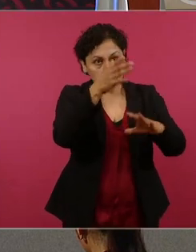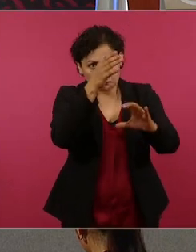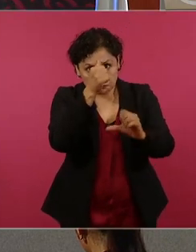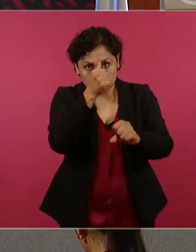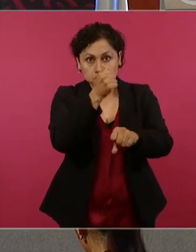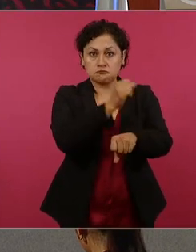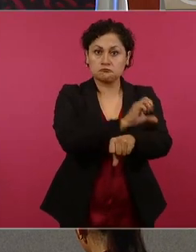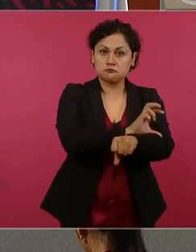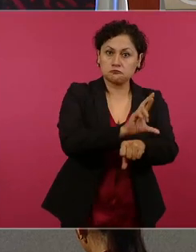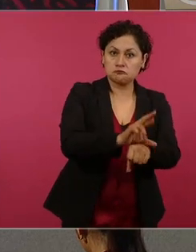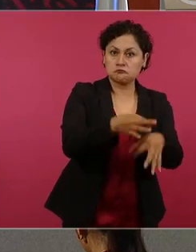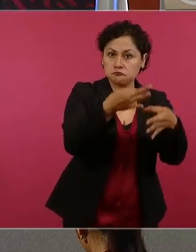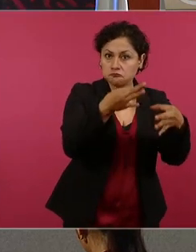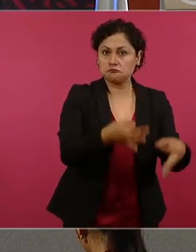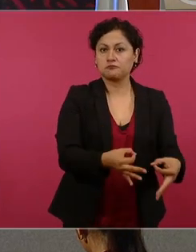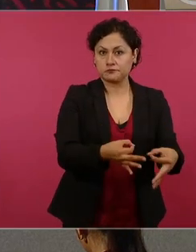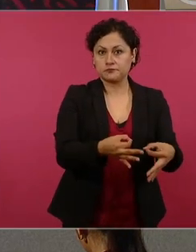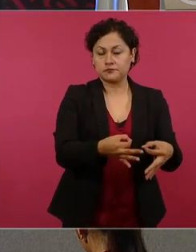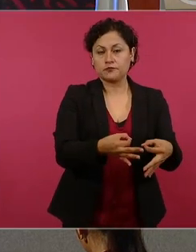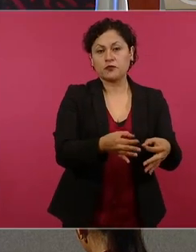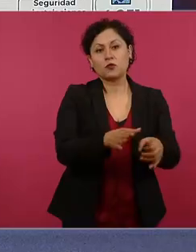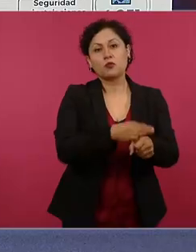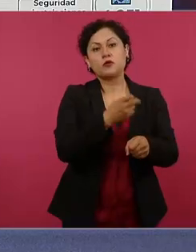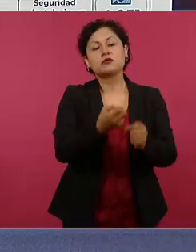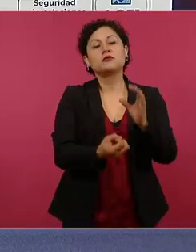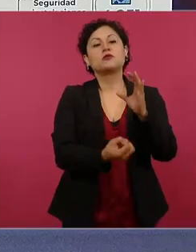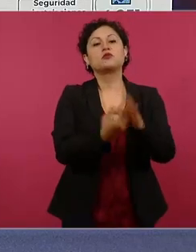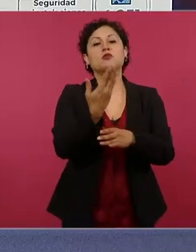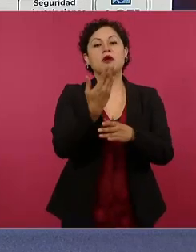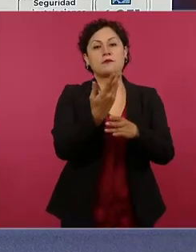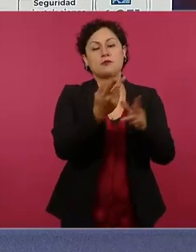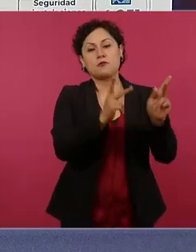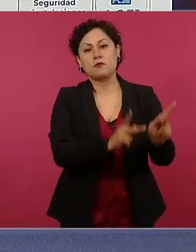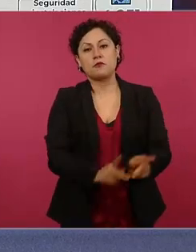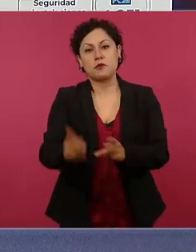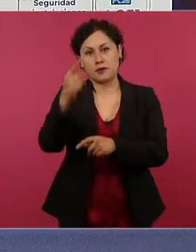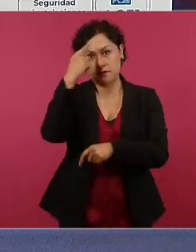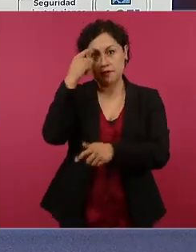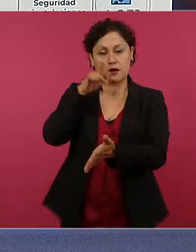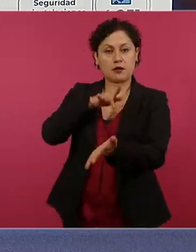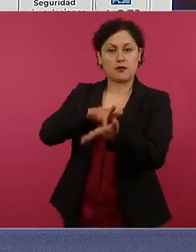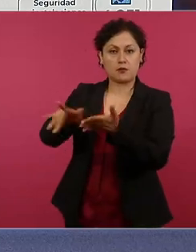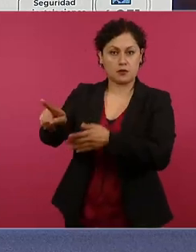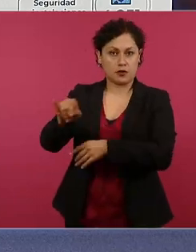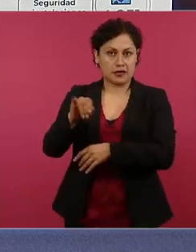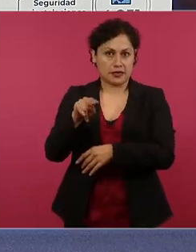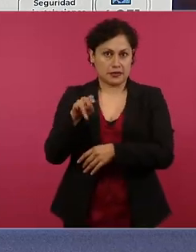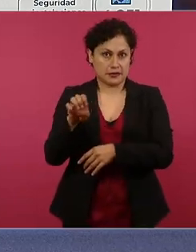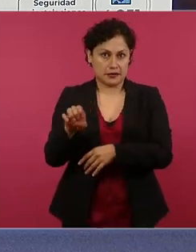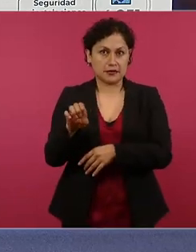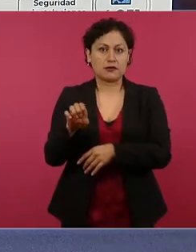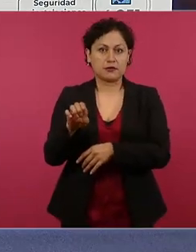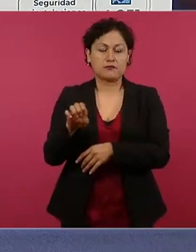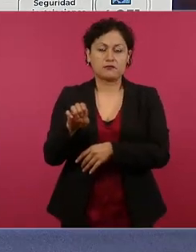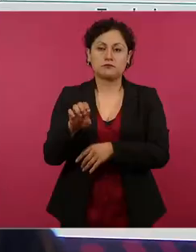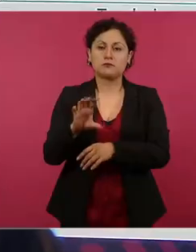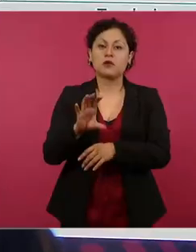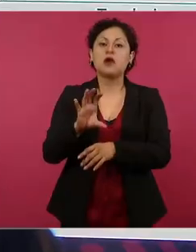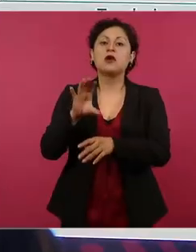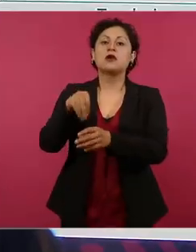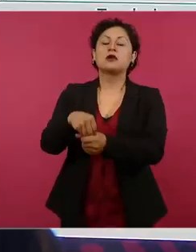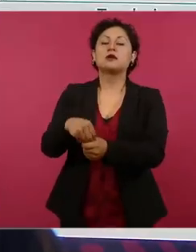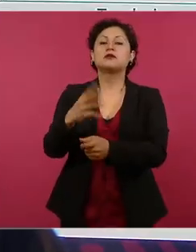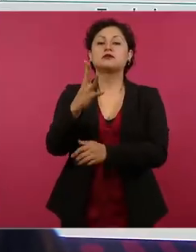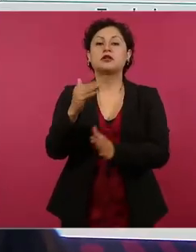y se desarrolló esta estrategia para apoyar al INE con casi 5,000